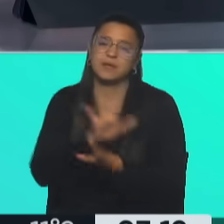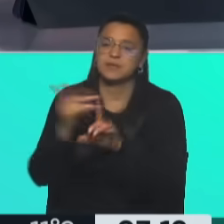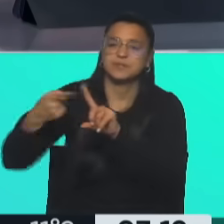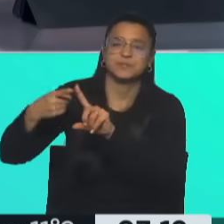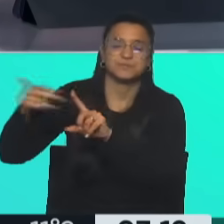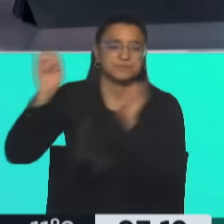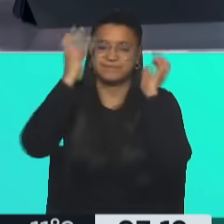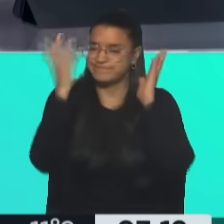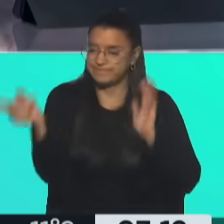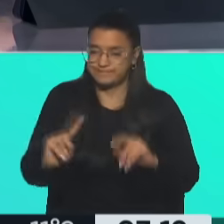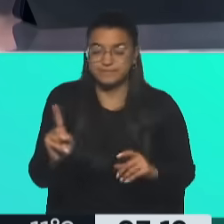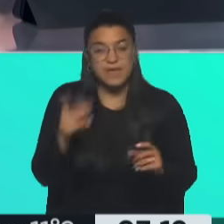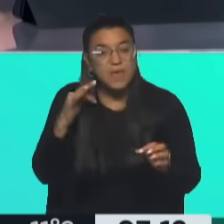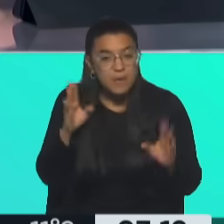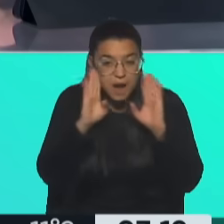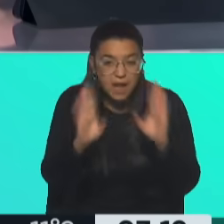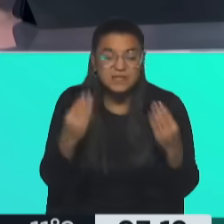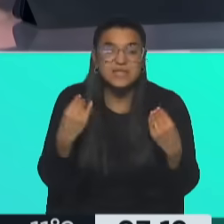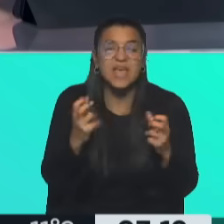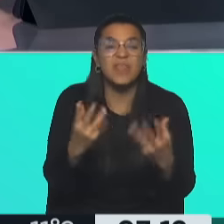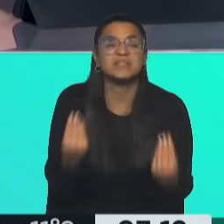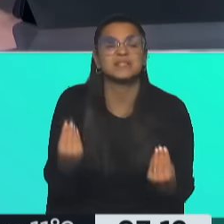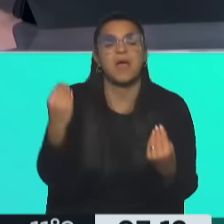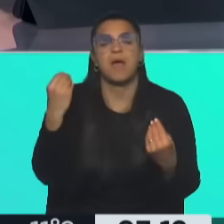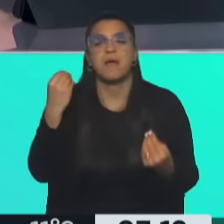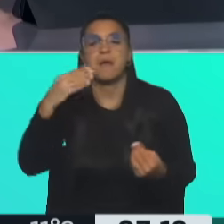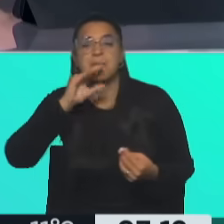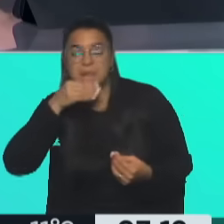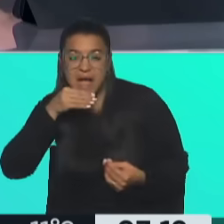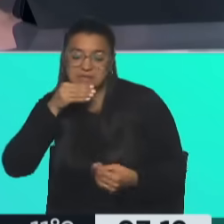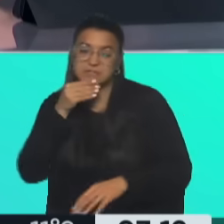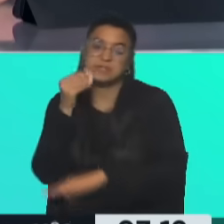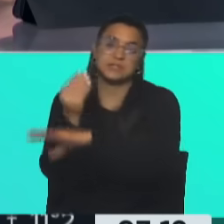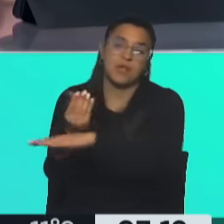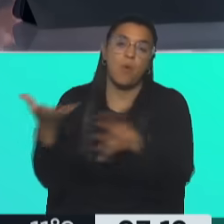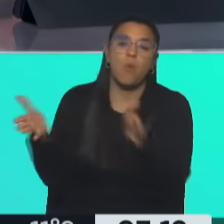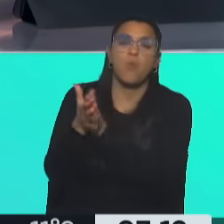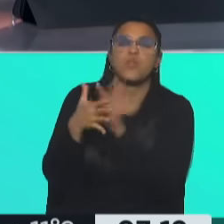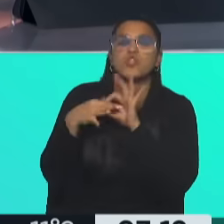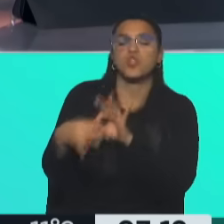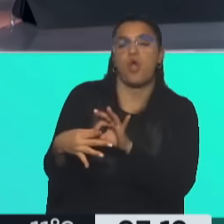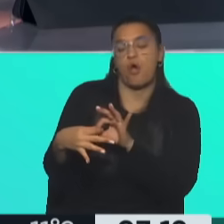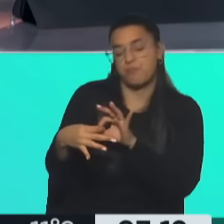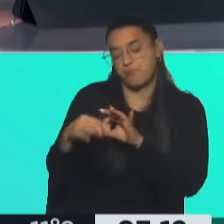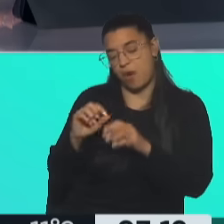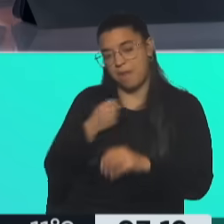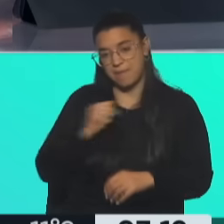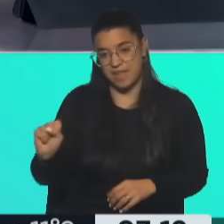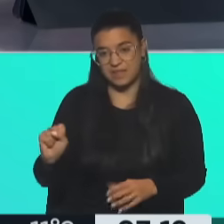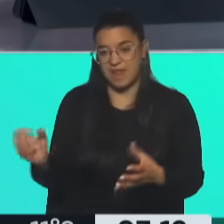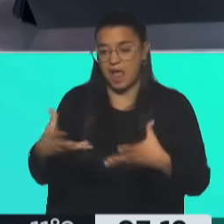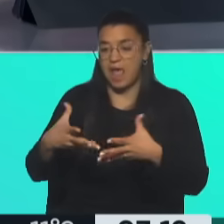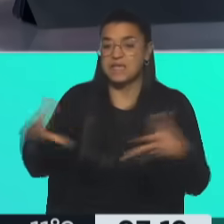a Javier milei de hecho hay que prestar atención a lo que decía también Sergio massa el precandidato de Unión por la patria que habló de ampliar el espacio bueno